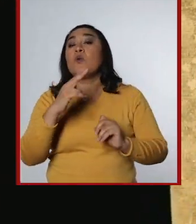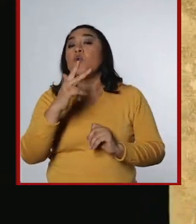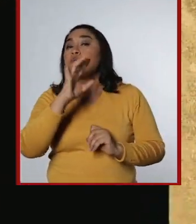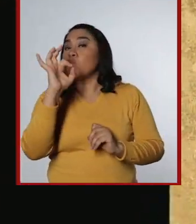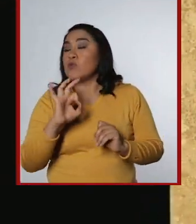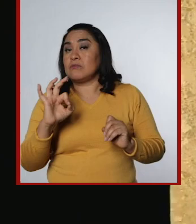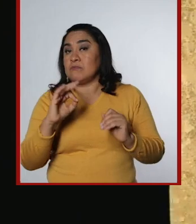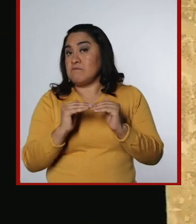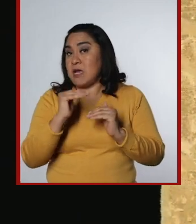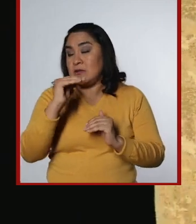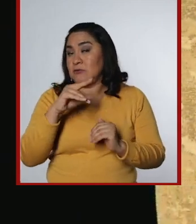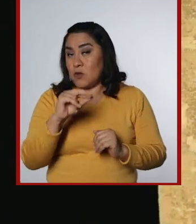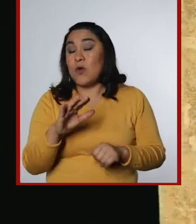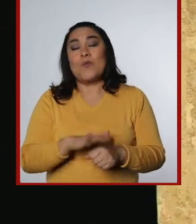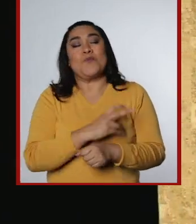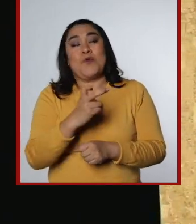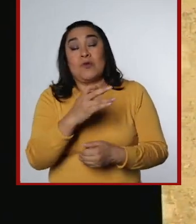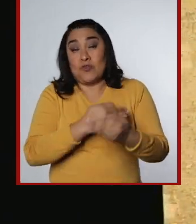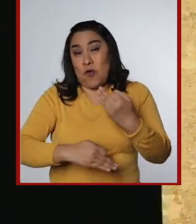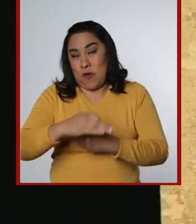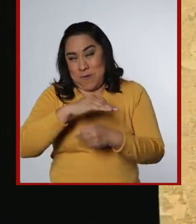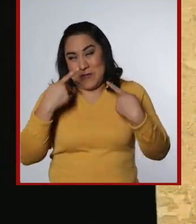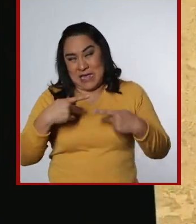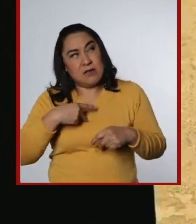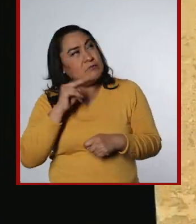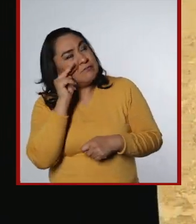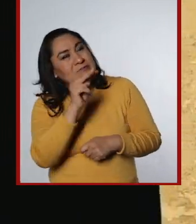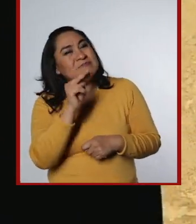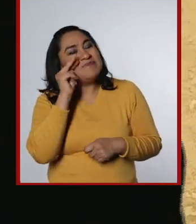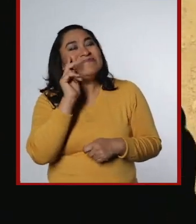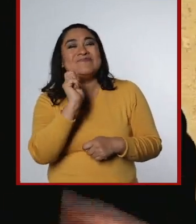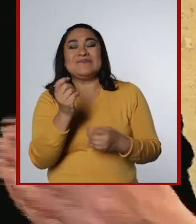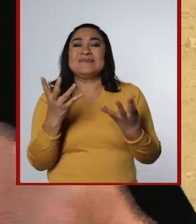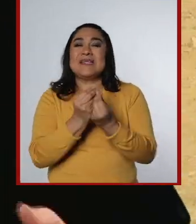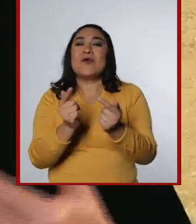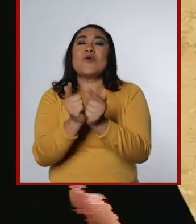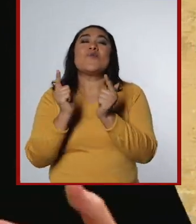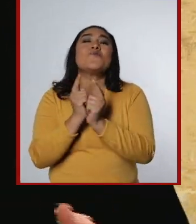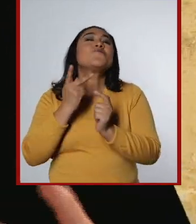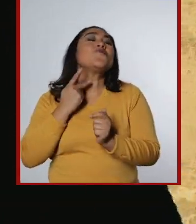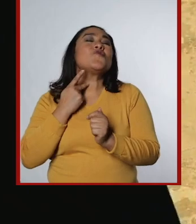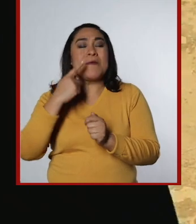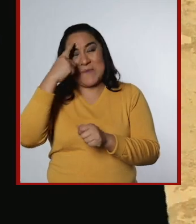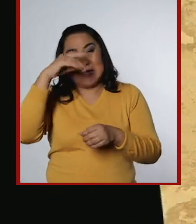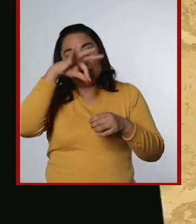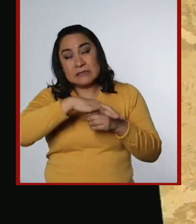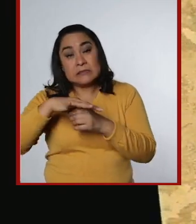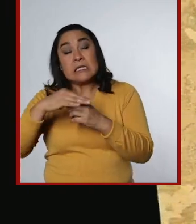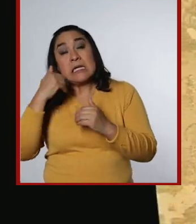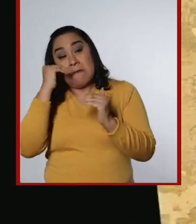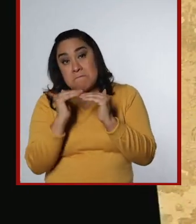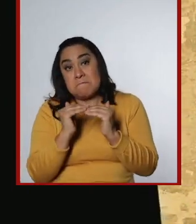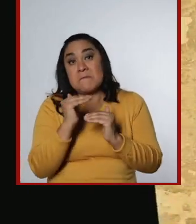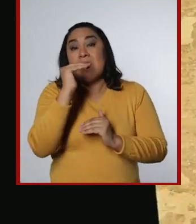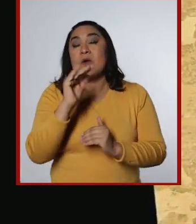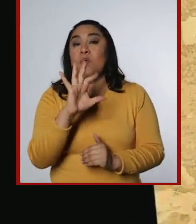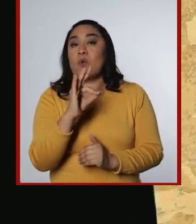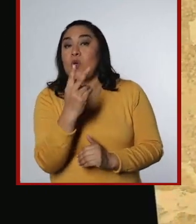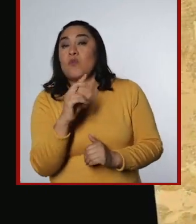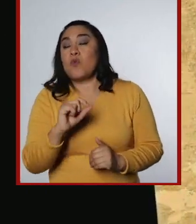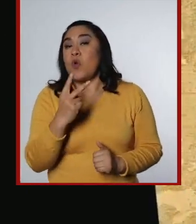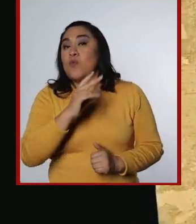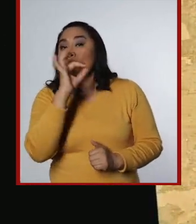mayor del 8%. Es por eso que todos en México hemos oído que el reto de los partidos en las elecciones federales es obtener